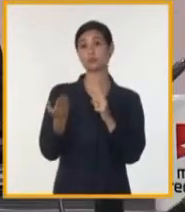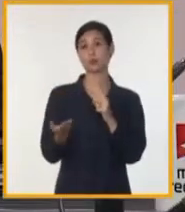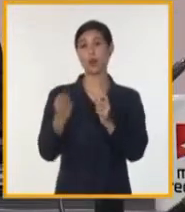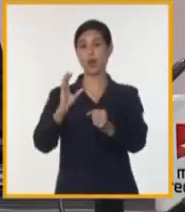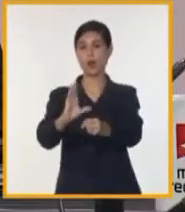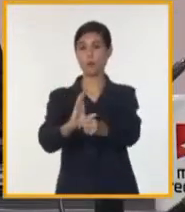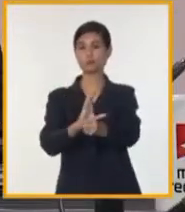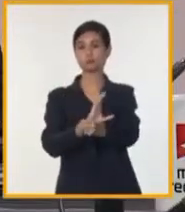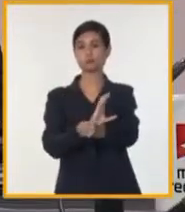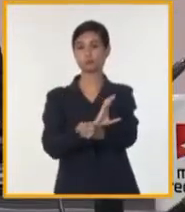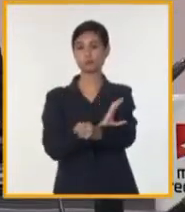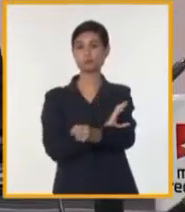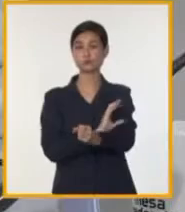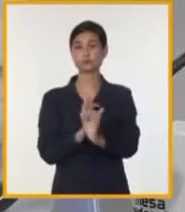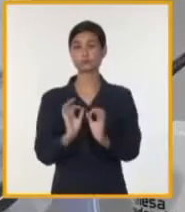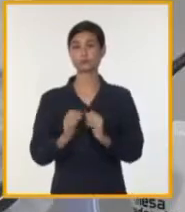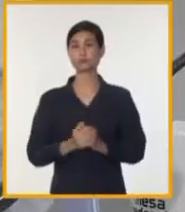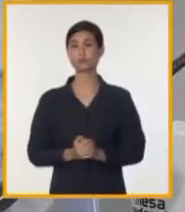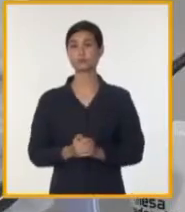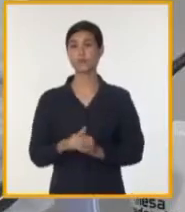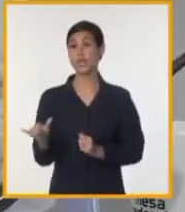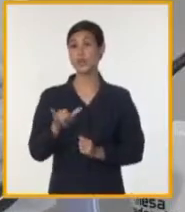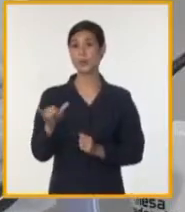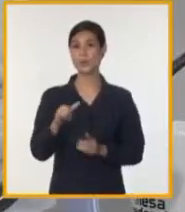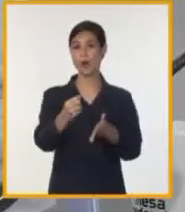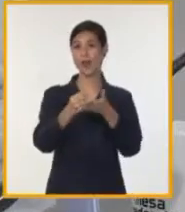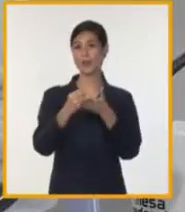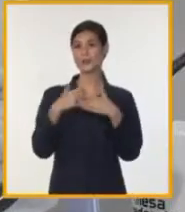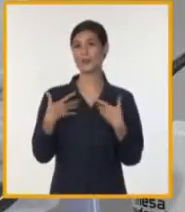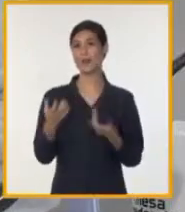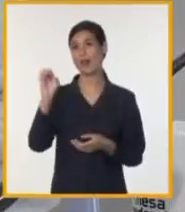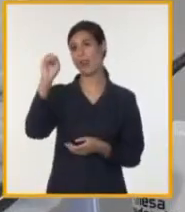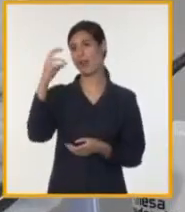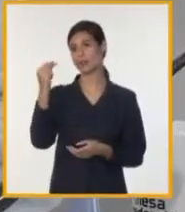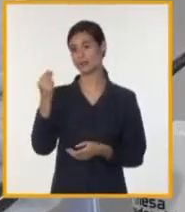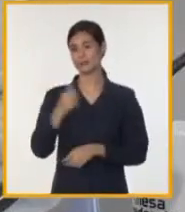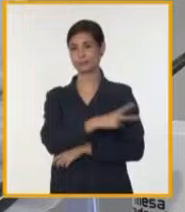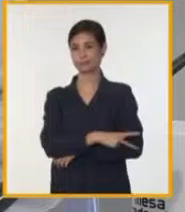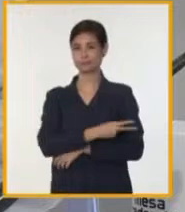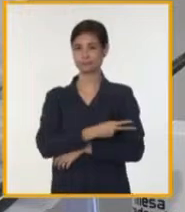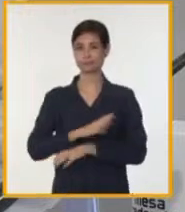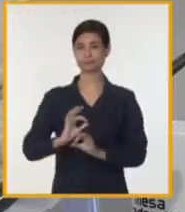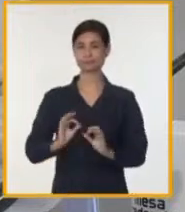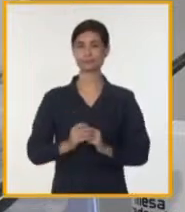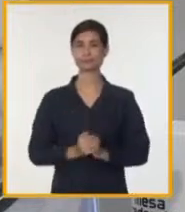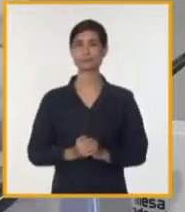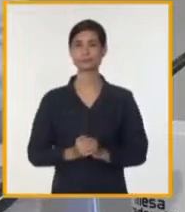Que se están transportando. Y esto corresponde también a la economía, a cómo va surgiendo la economía.